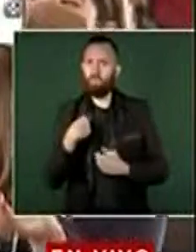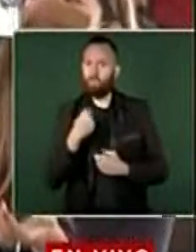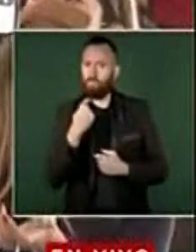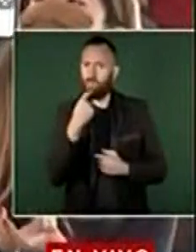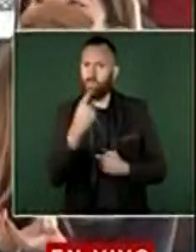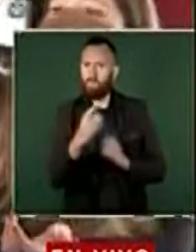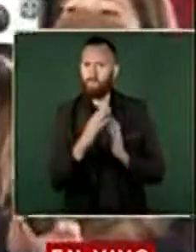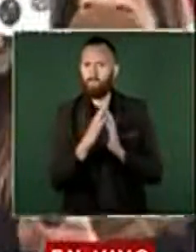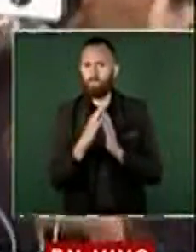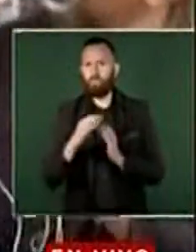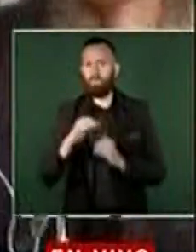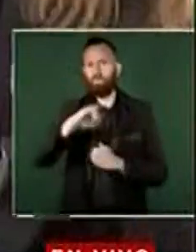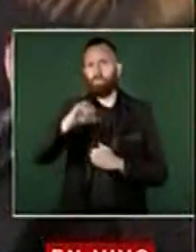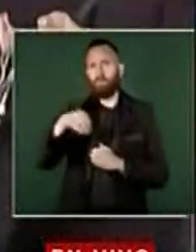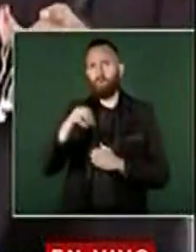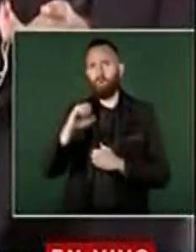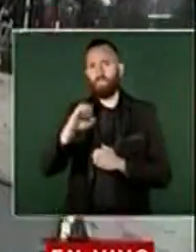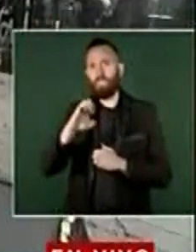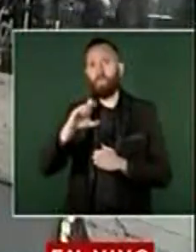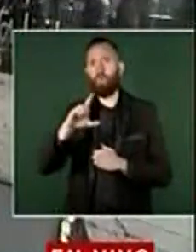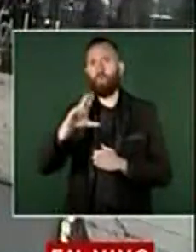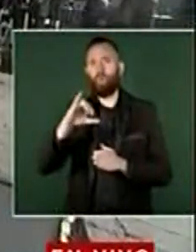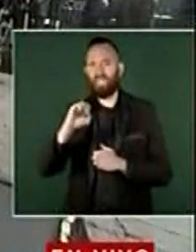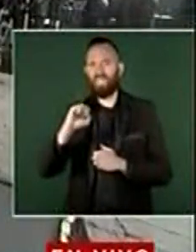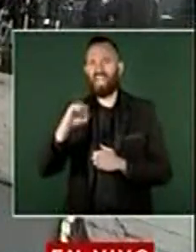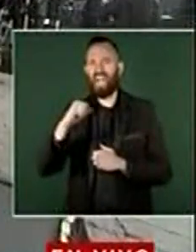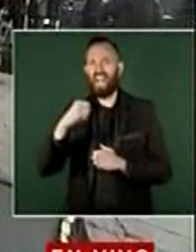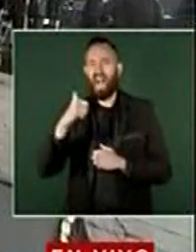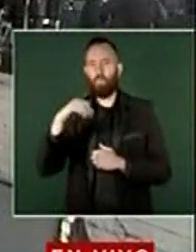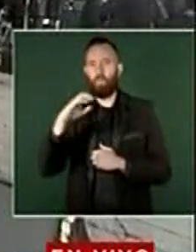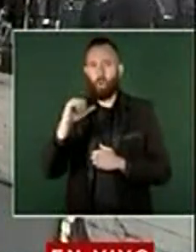como ya comentaban, es considerada privada.